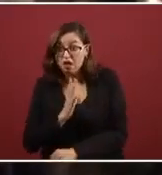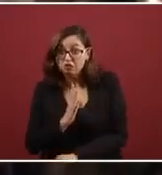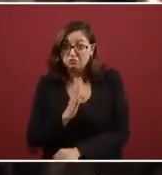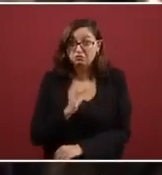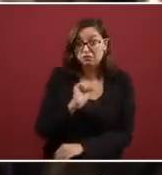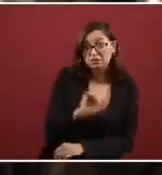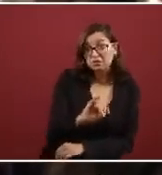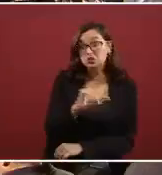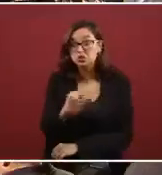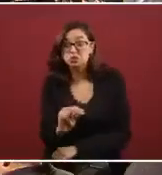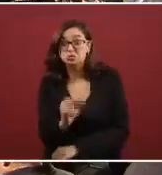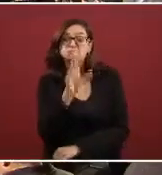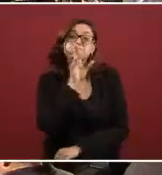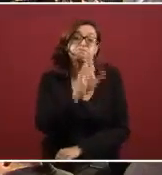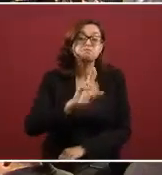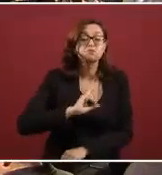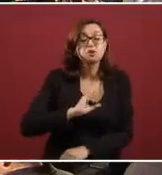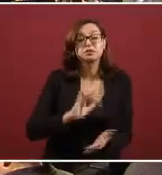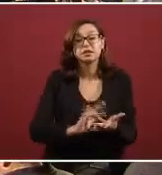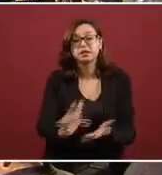respuesta, presidente. Muchas gracias.